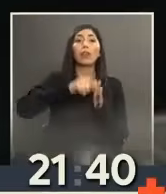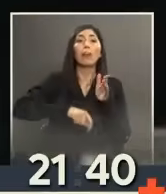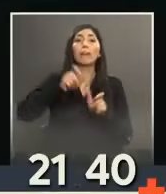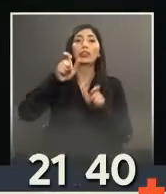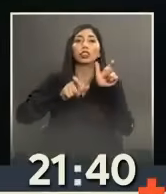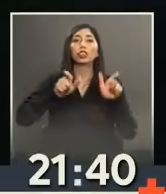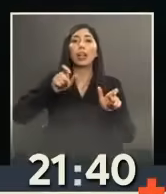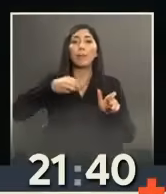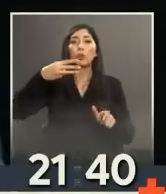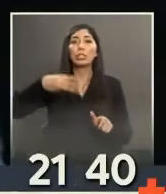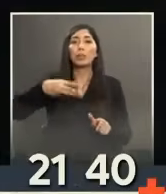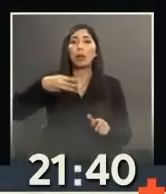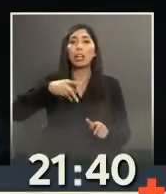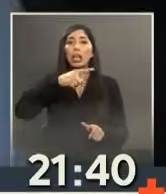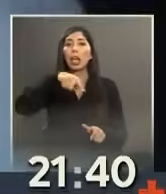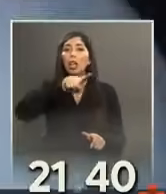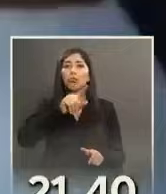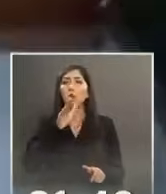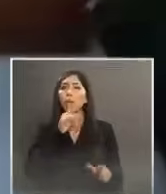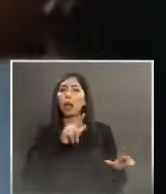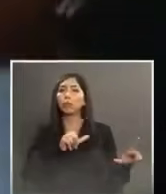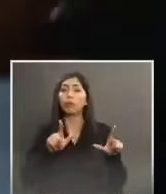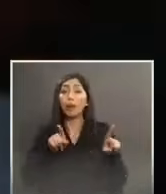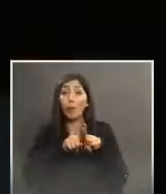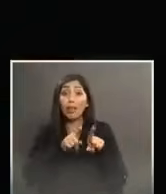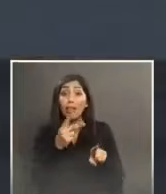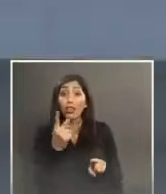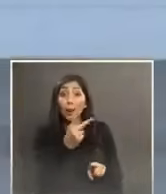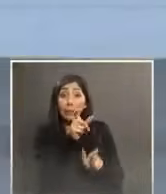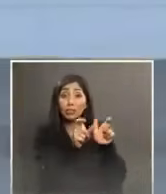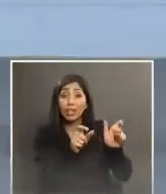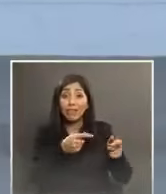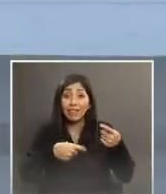como ocurrió con dos narcotraficantes.